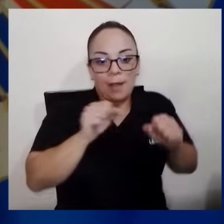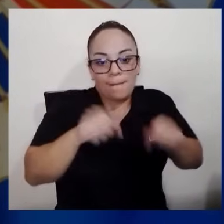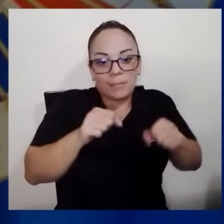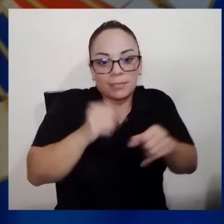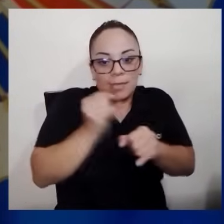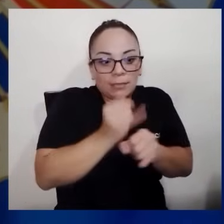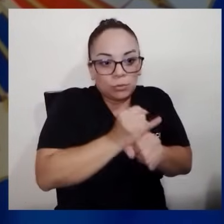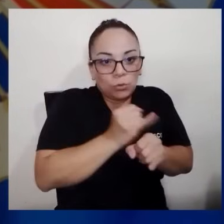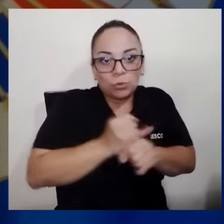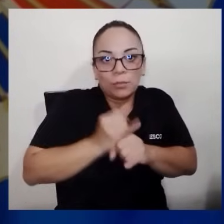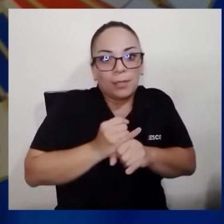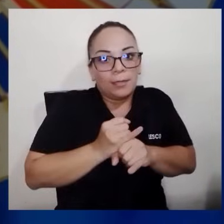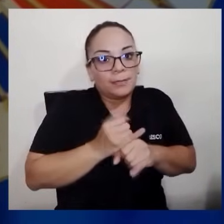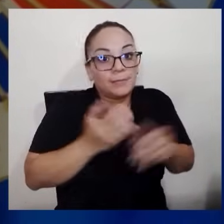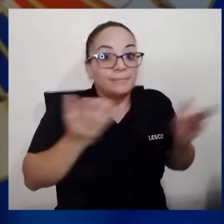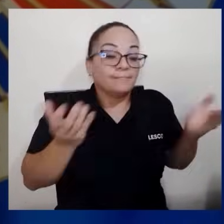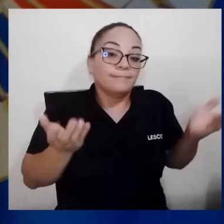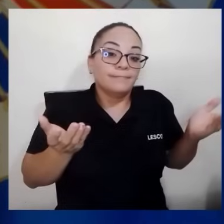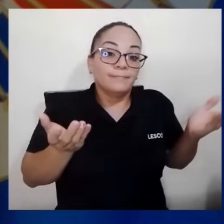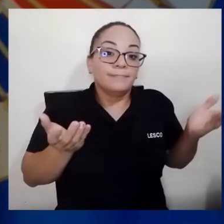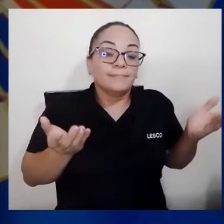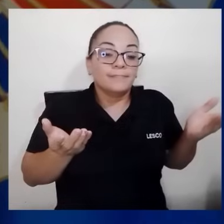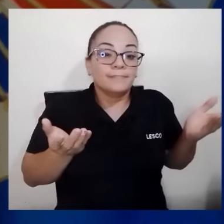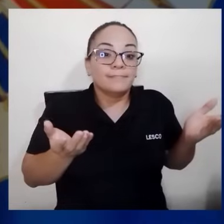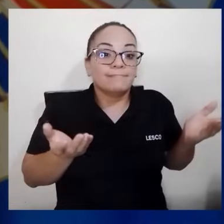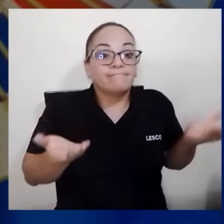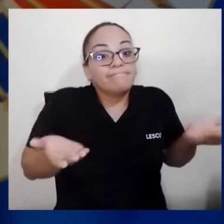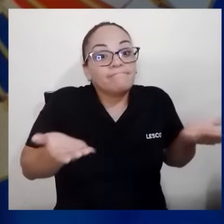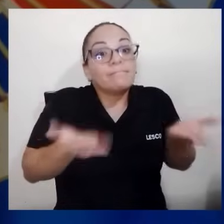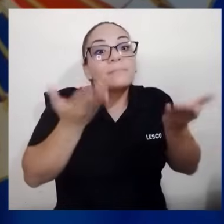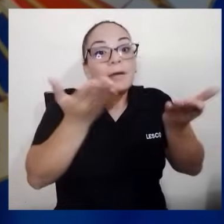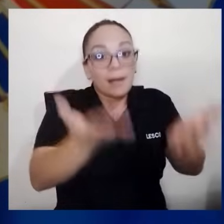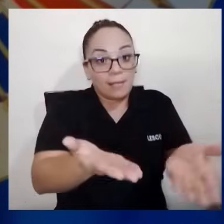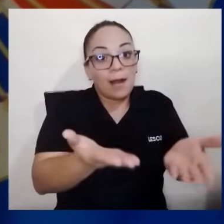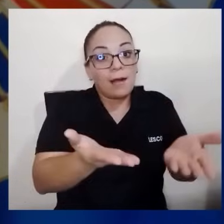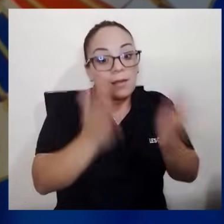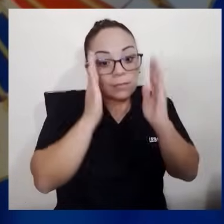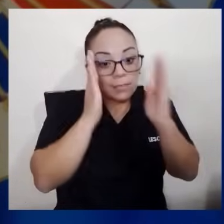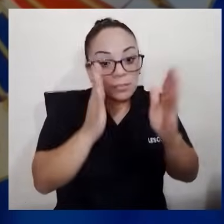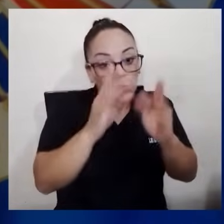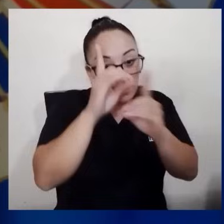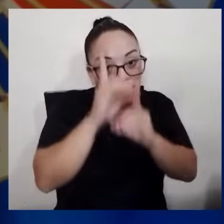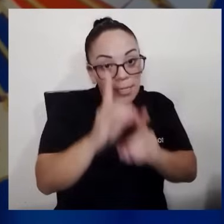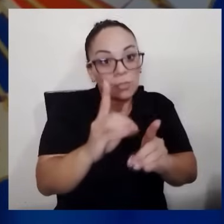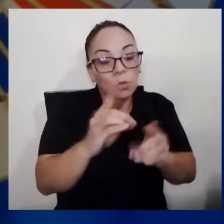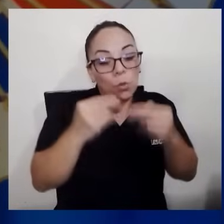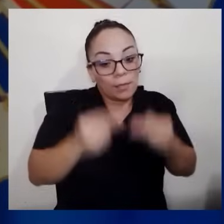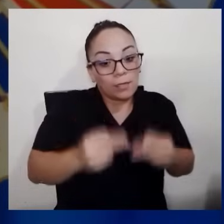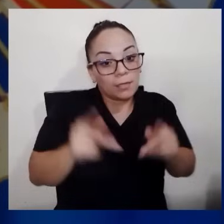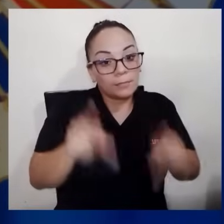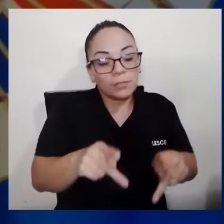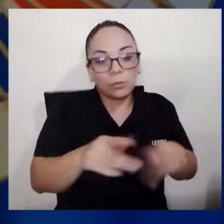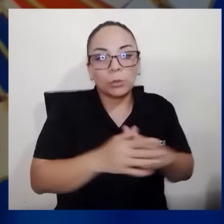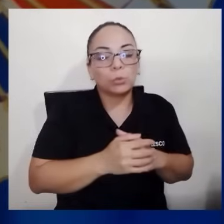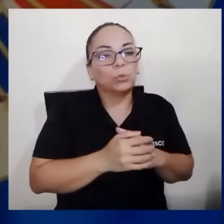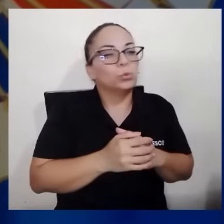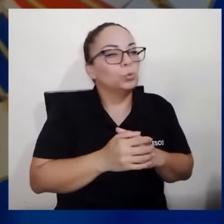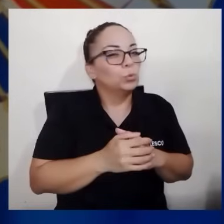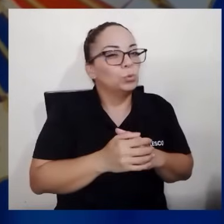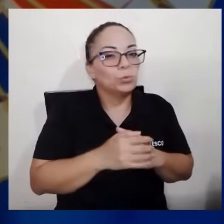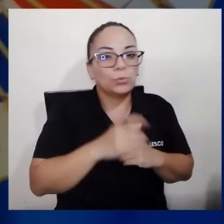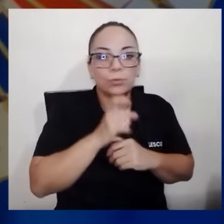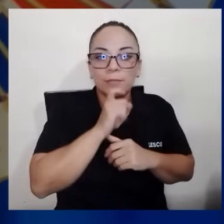institucional para darle un trato Digno y humanitario a estas personas está siendo